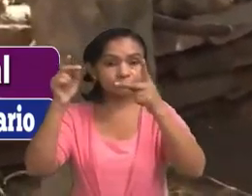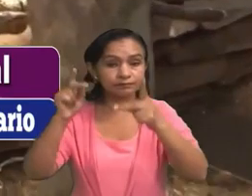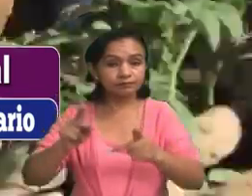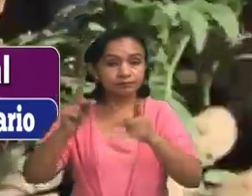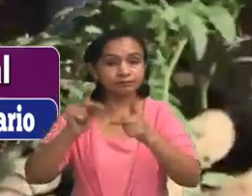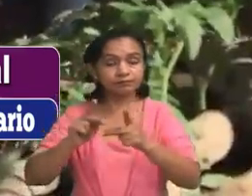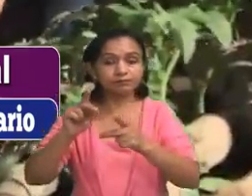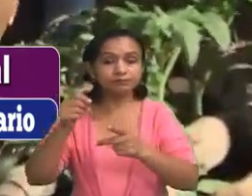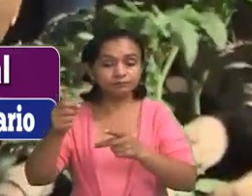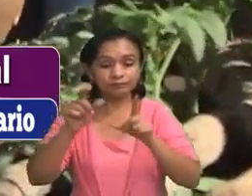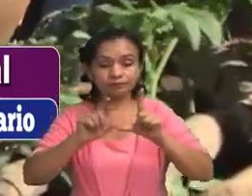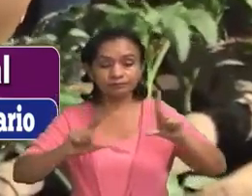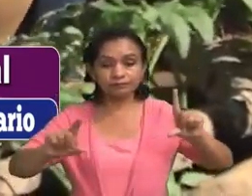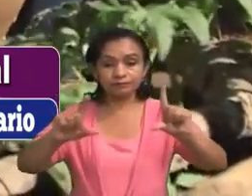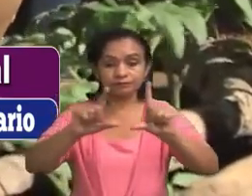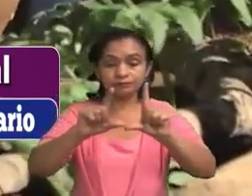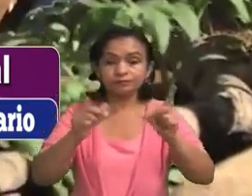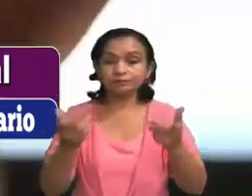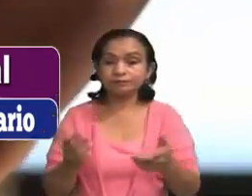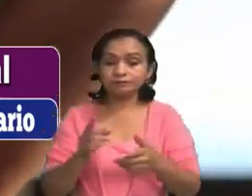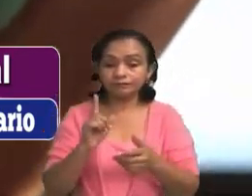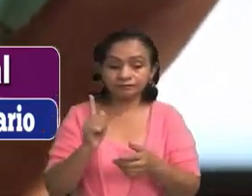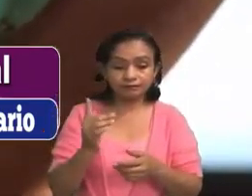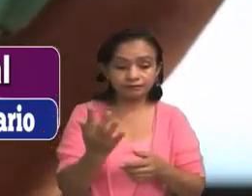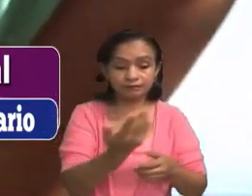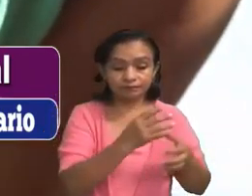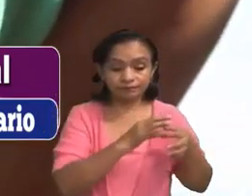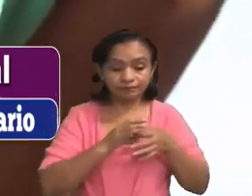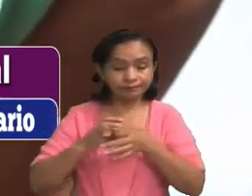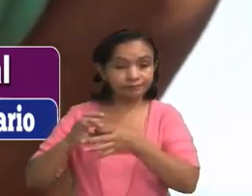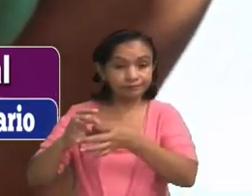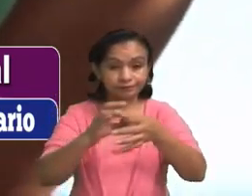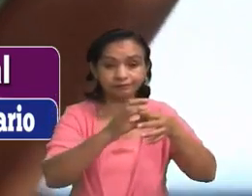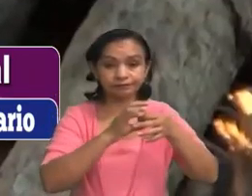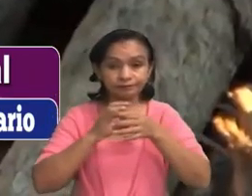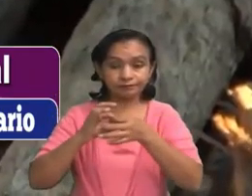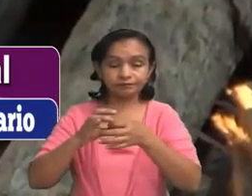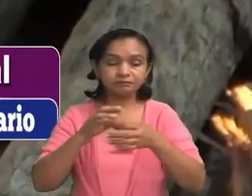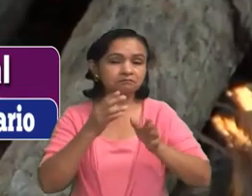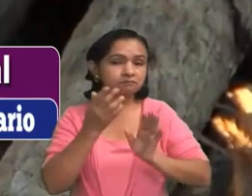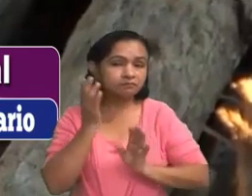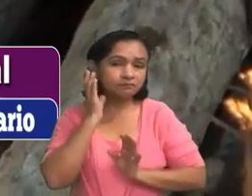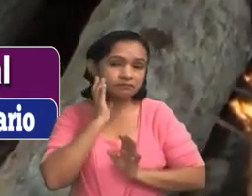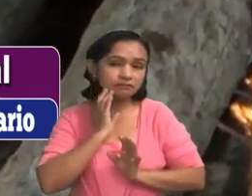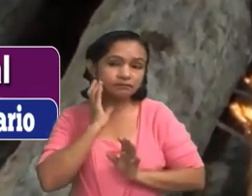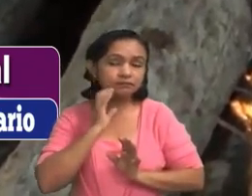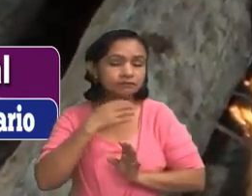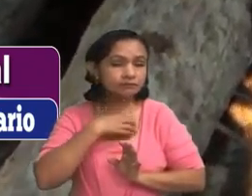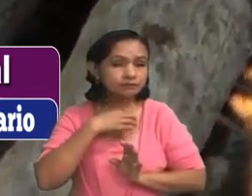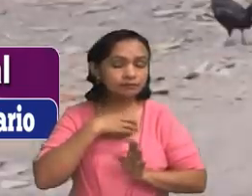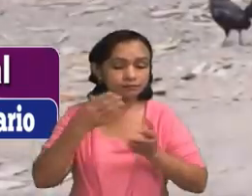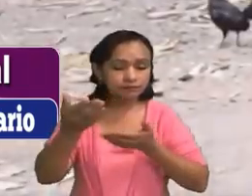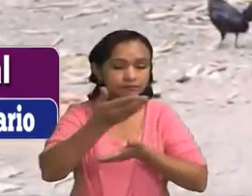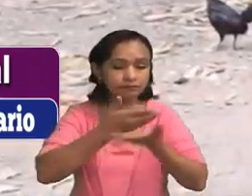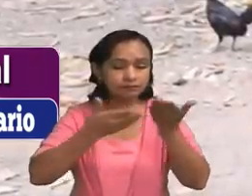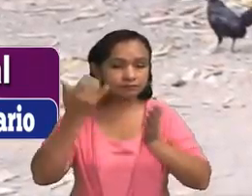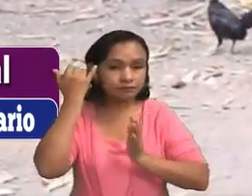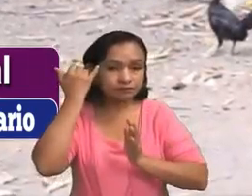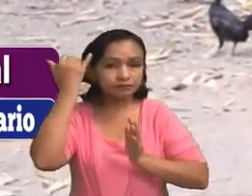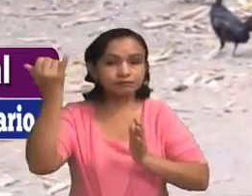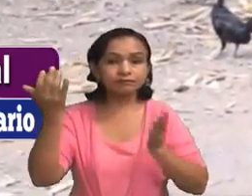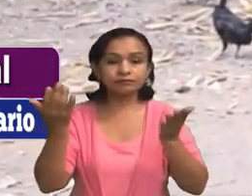están en el territorio. Sí, sí. Y todos ellos nos conjugamos y llevamos experiencias y compartimos saberes. Así